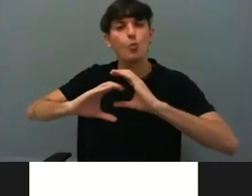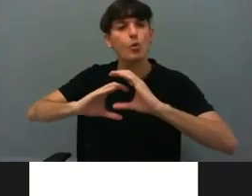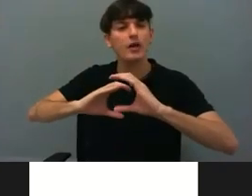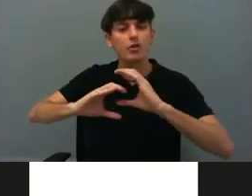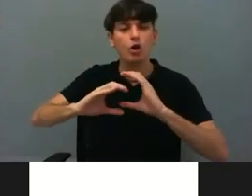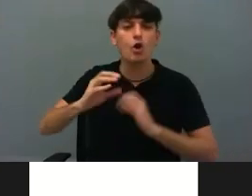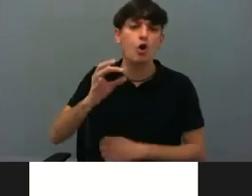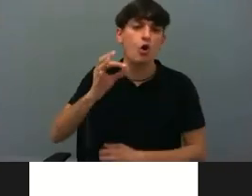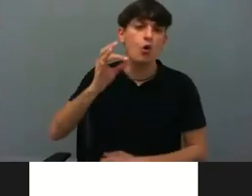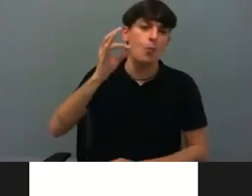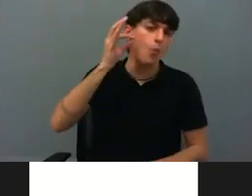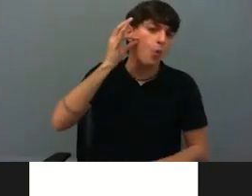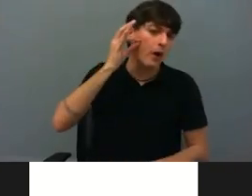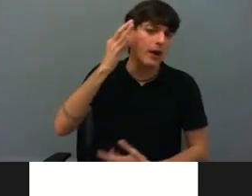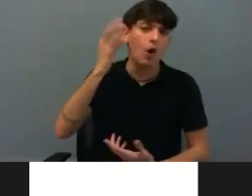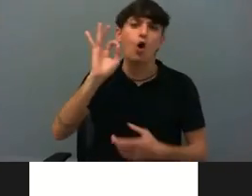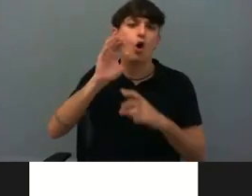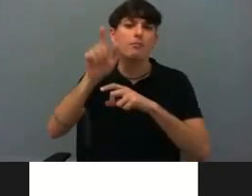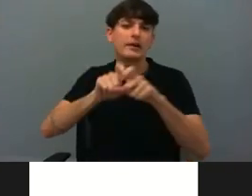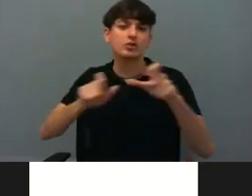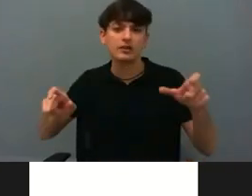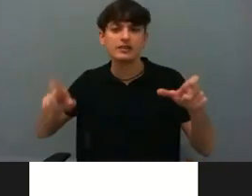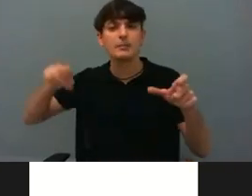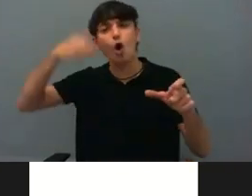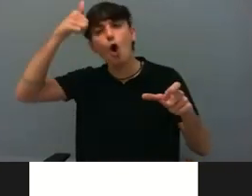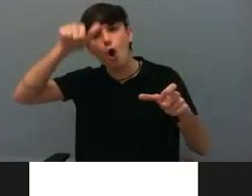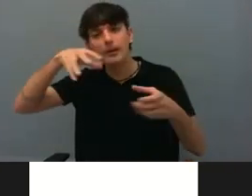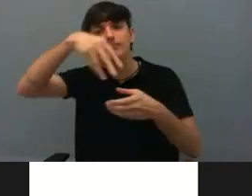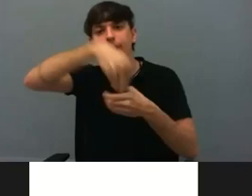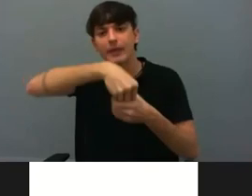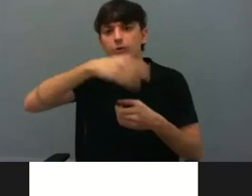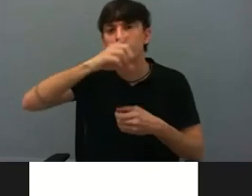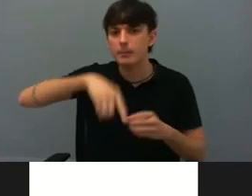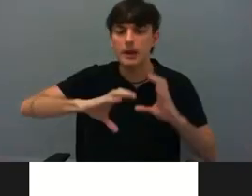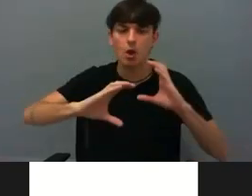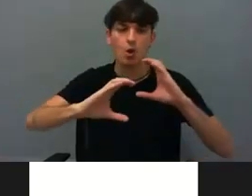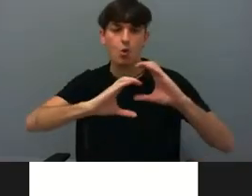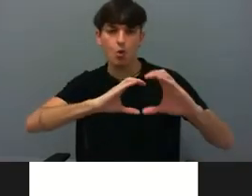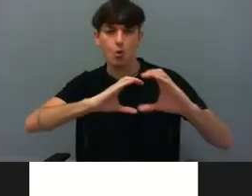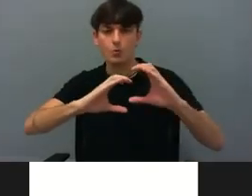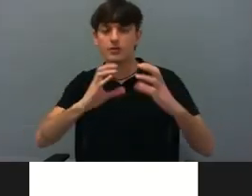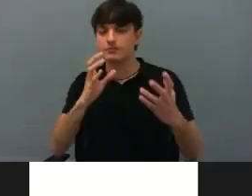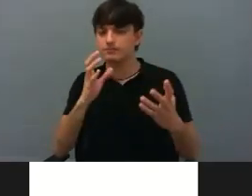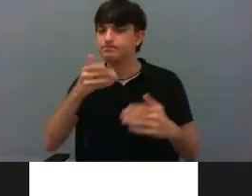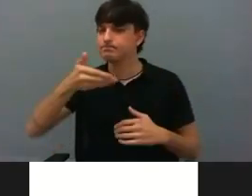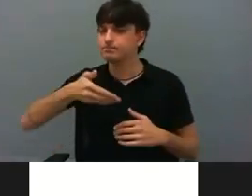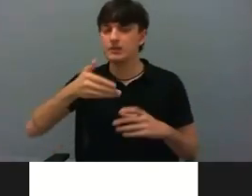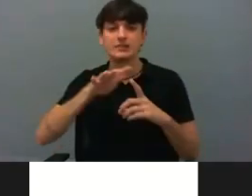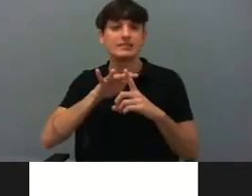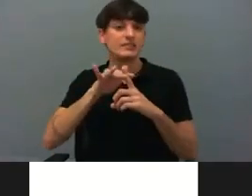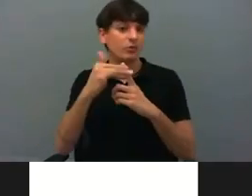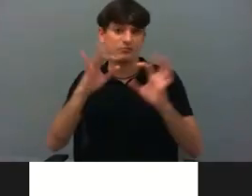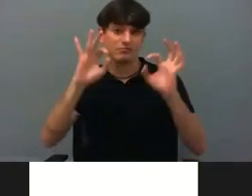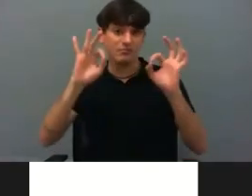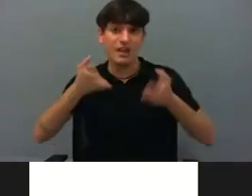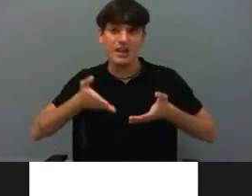mujeres o entre las personas, incluso también a los hombres, que tenemos esta situación con un hijo con parálisis cerebral, que es